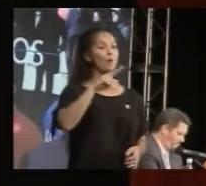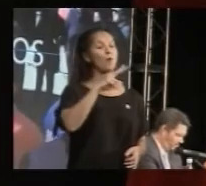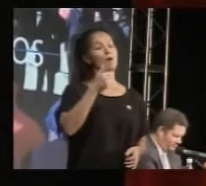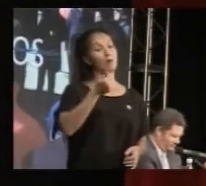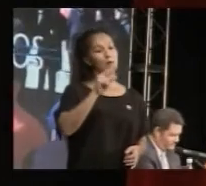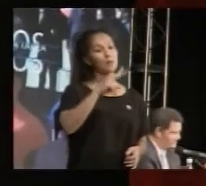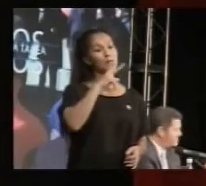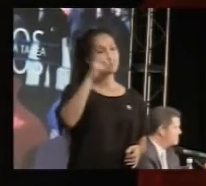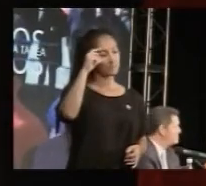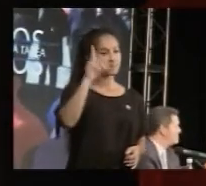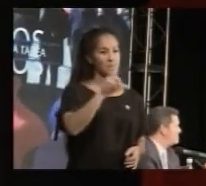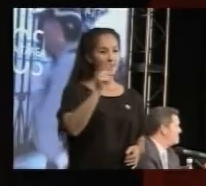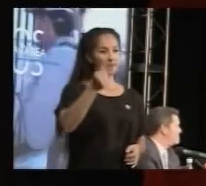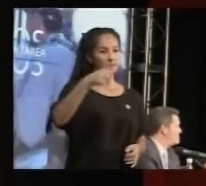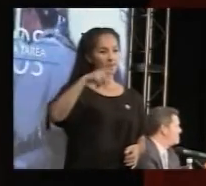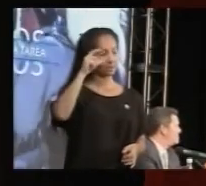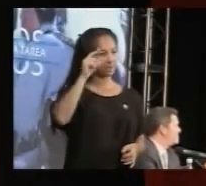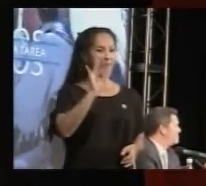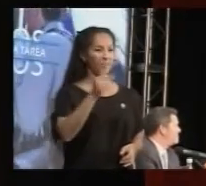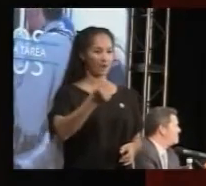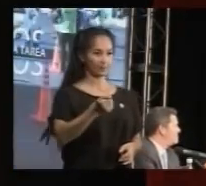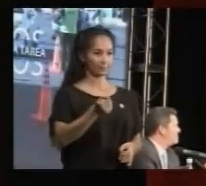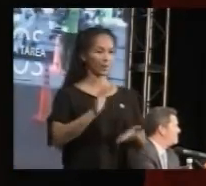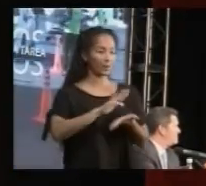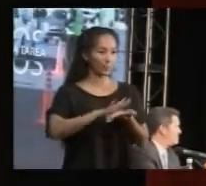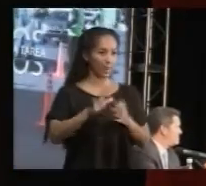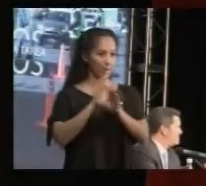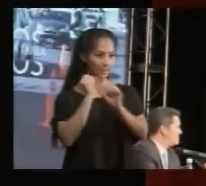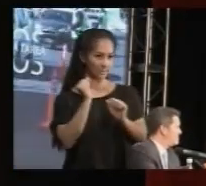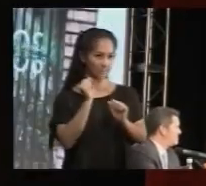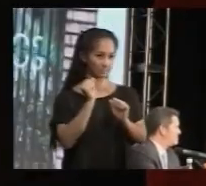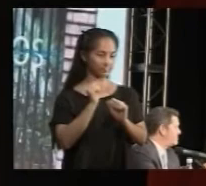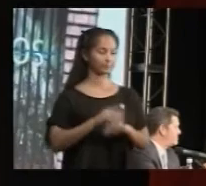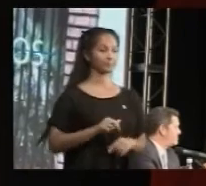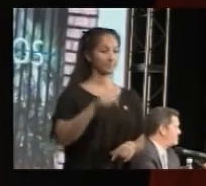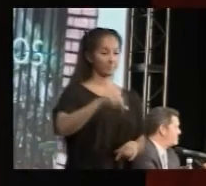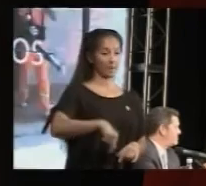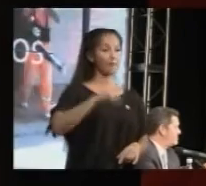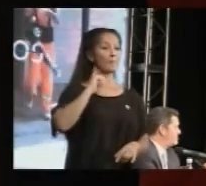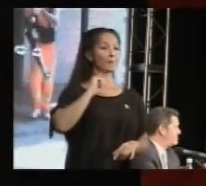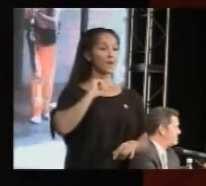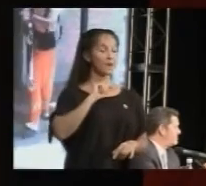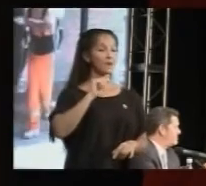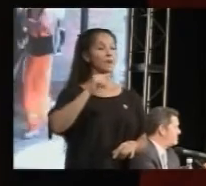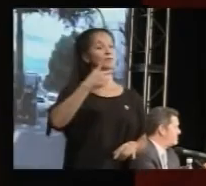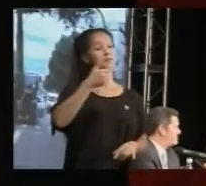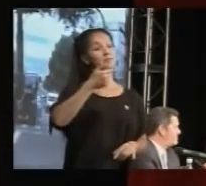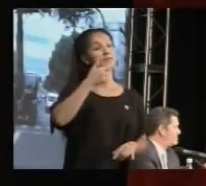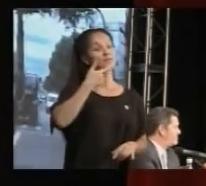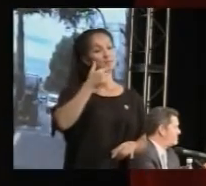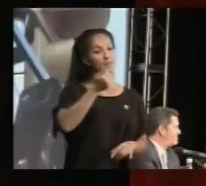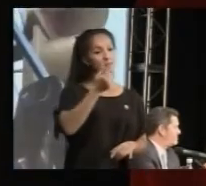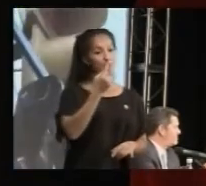una nueva, conjuntamente con la Secretaría de Transporte de la provincia, que es la línea Paraná-Sauce-Montrul.